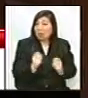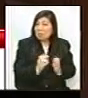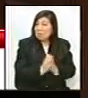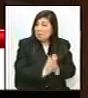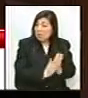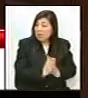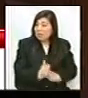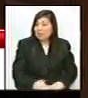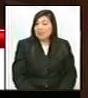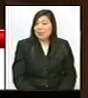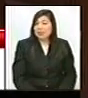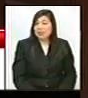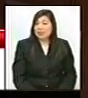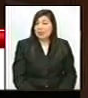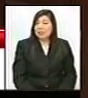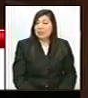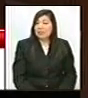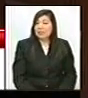beneficio?